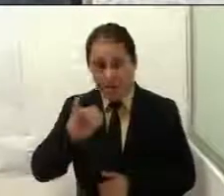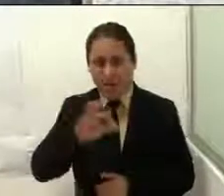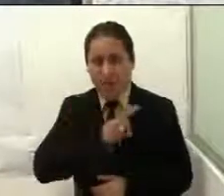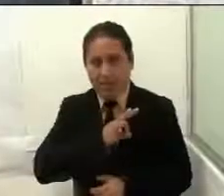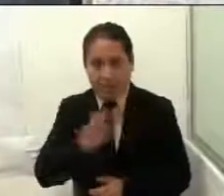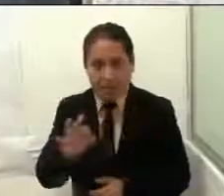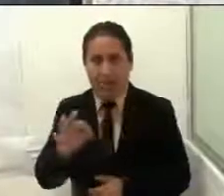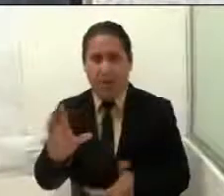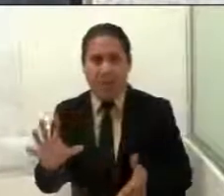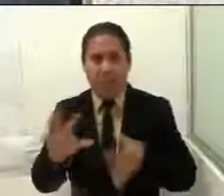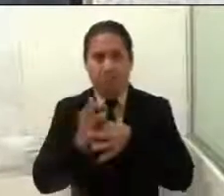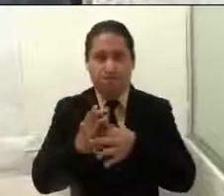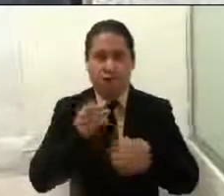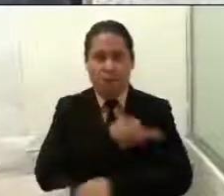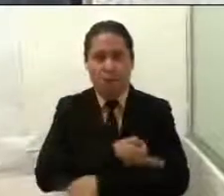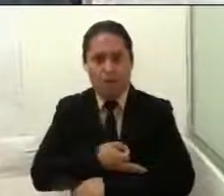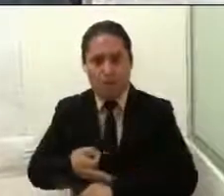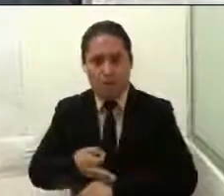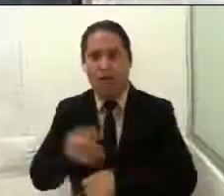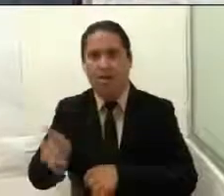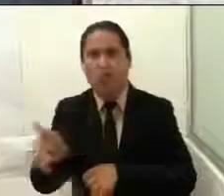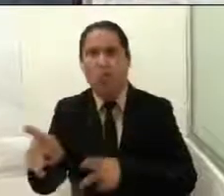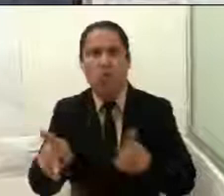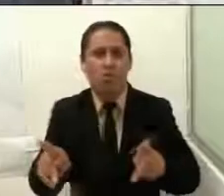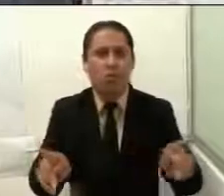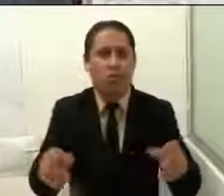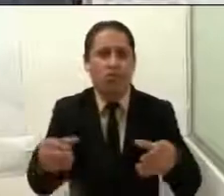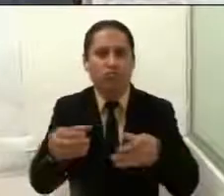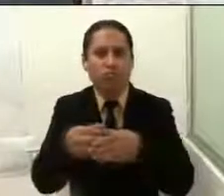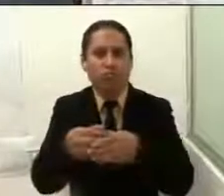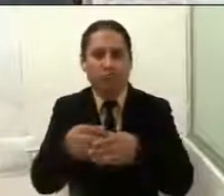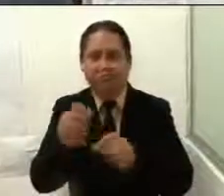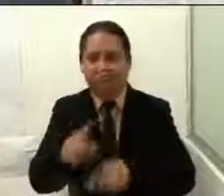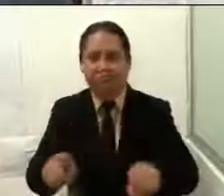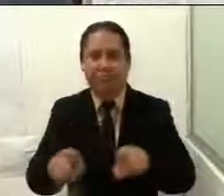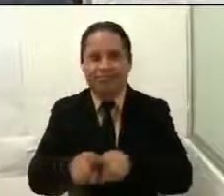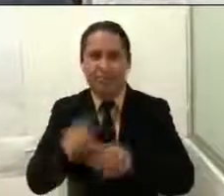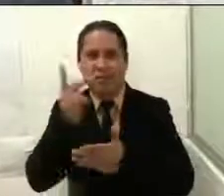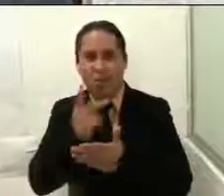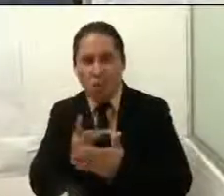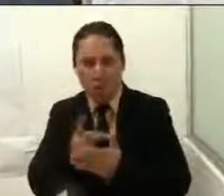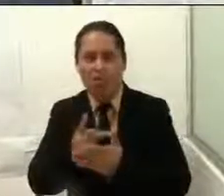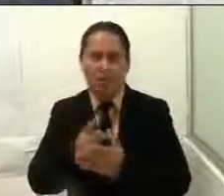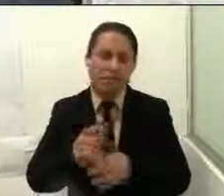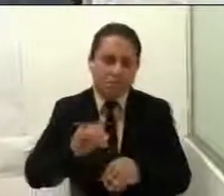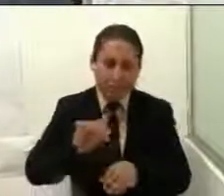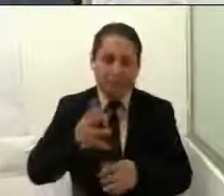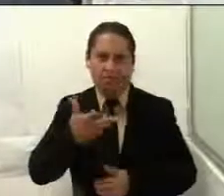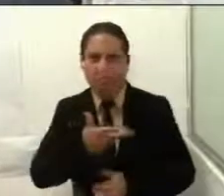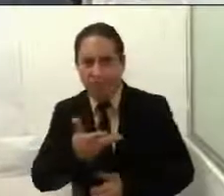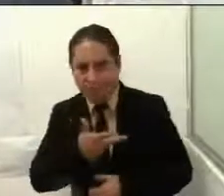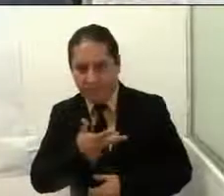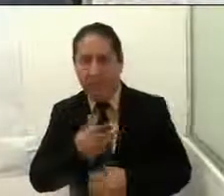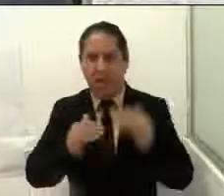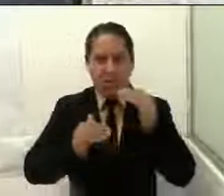integración familiar del medio rural igualmente con los demás programas se ha buscado la equidad de género